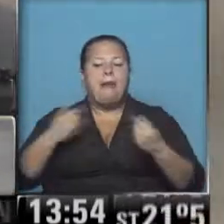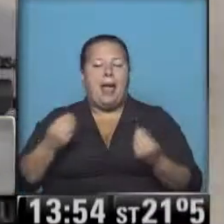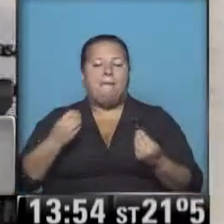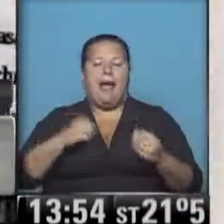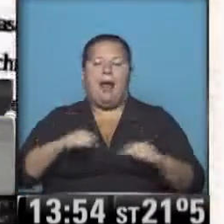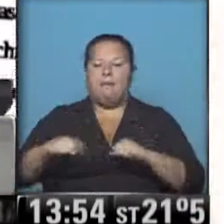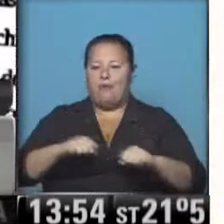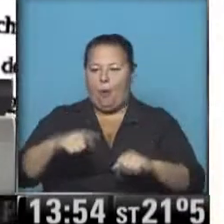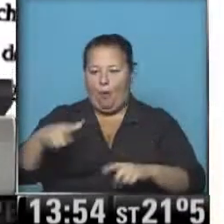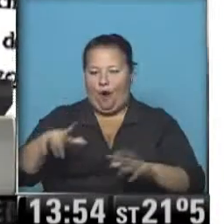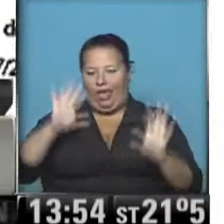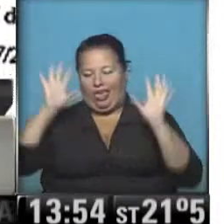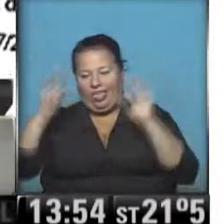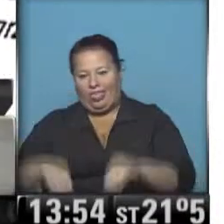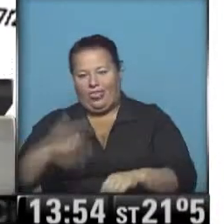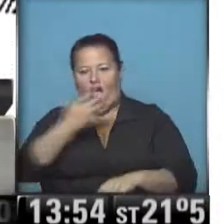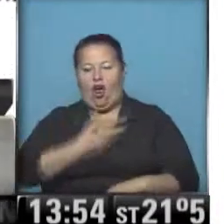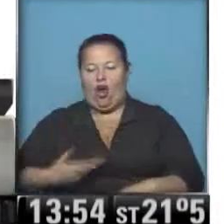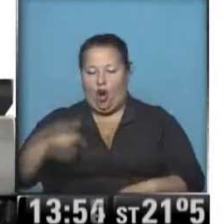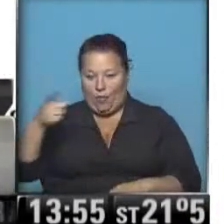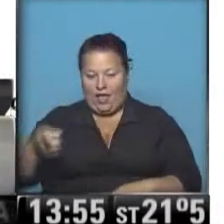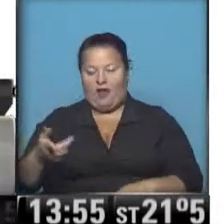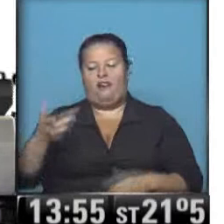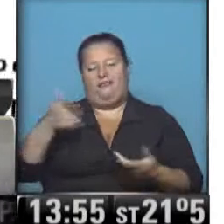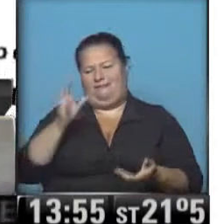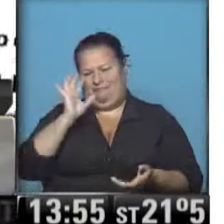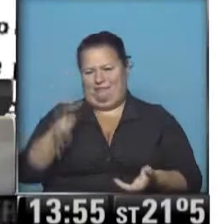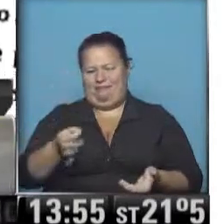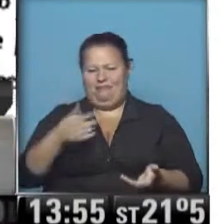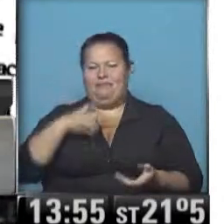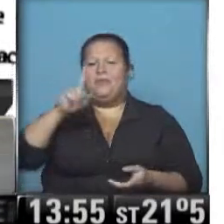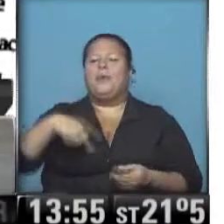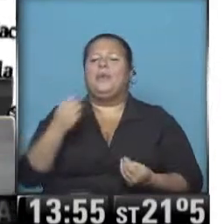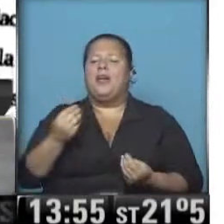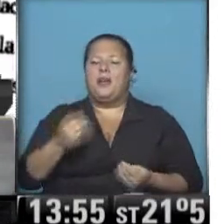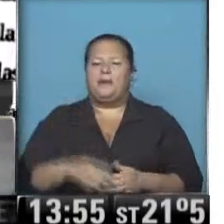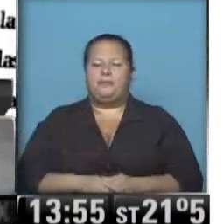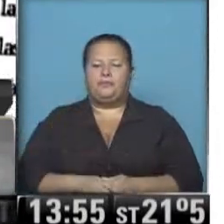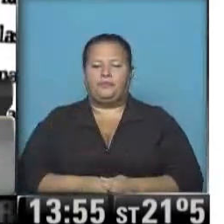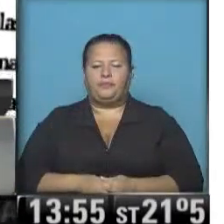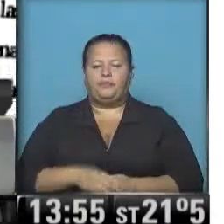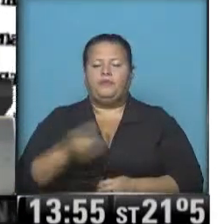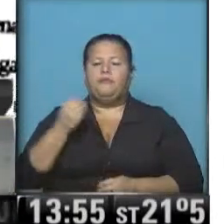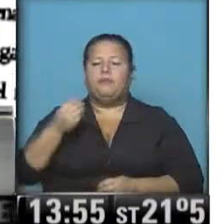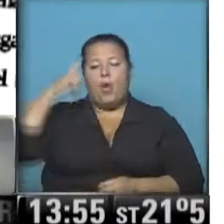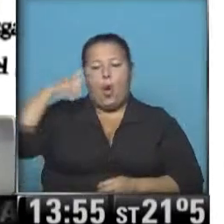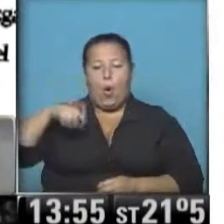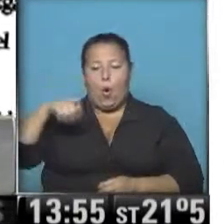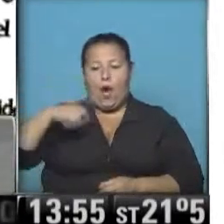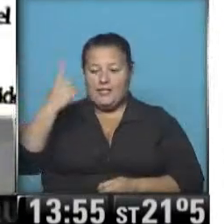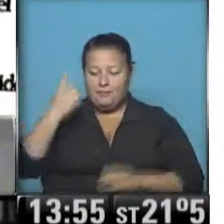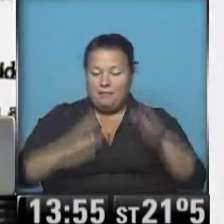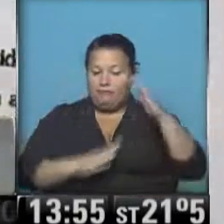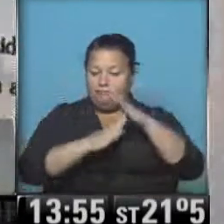desestabilización del gobierno está clarísimo anna surge del juez de primera instancia